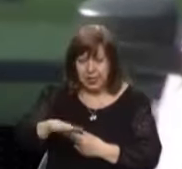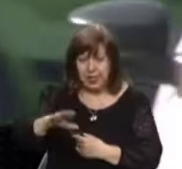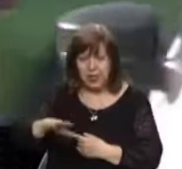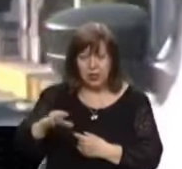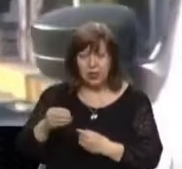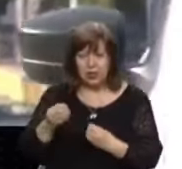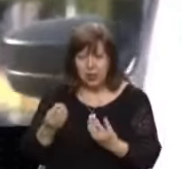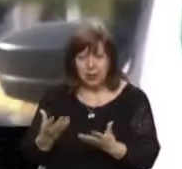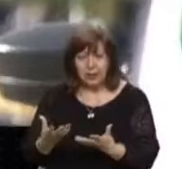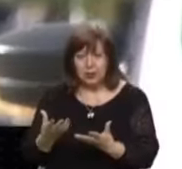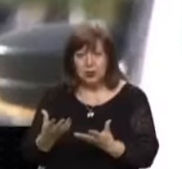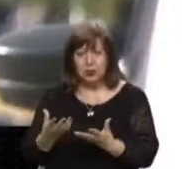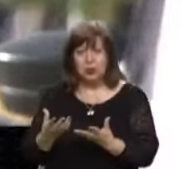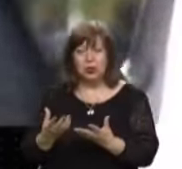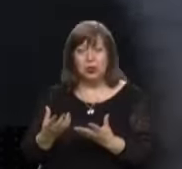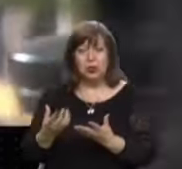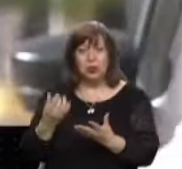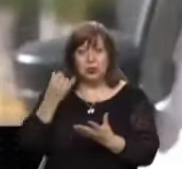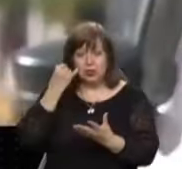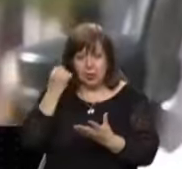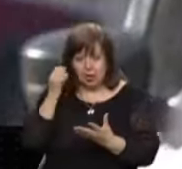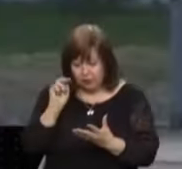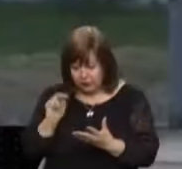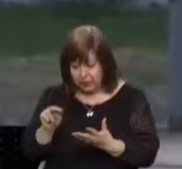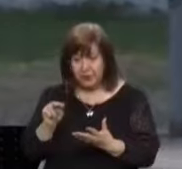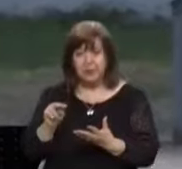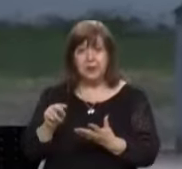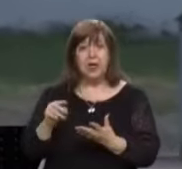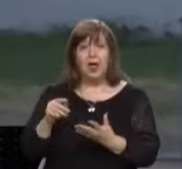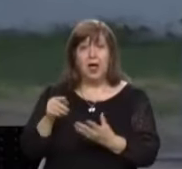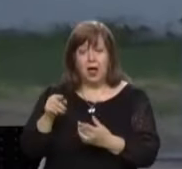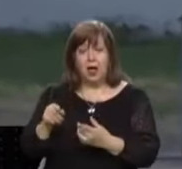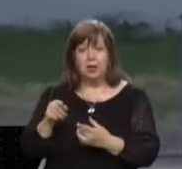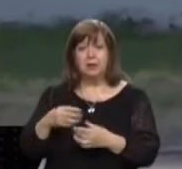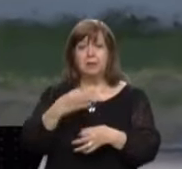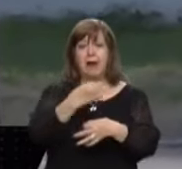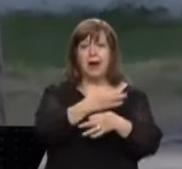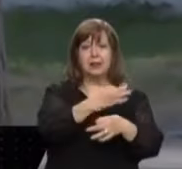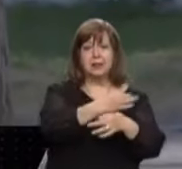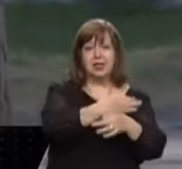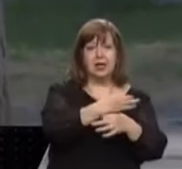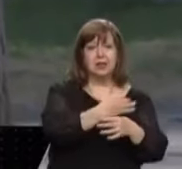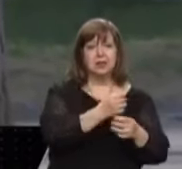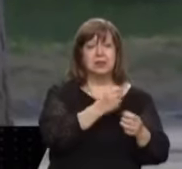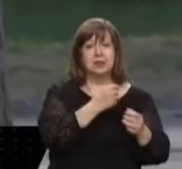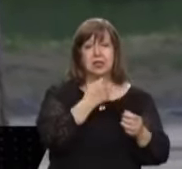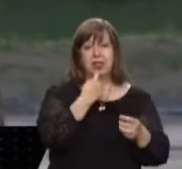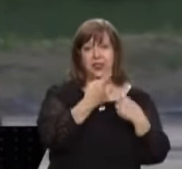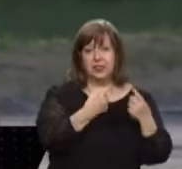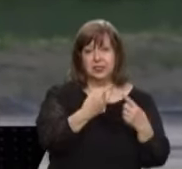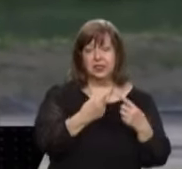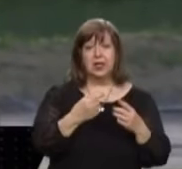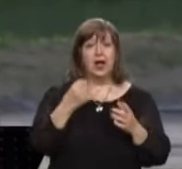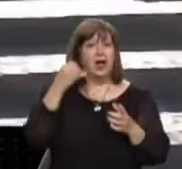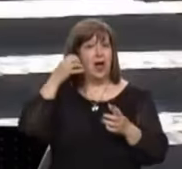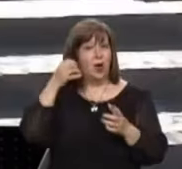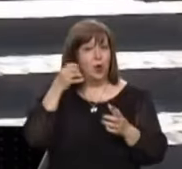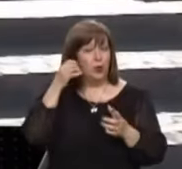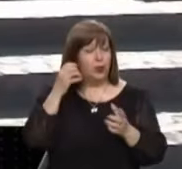los hechos, porque nosotros tenemos hechos, tenemos testimonios de los docentes, tenemos, como les digo, audios,